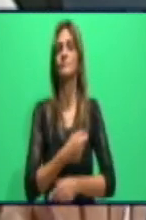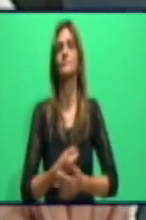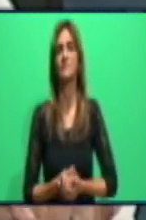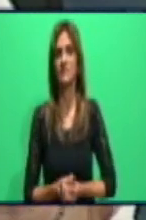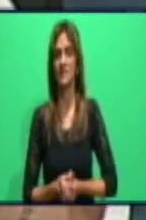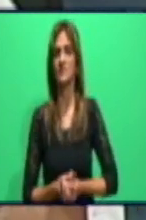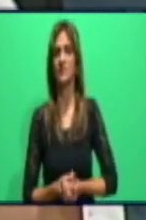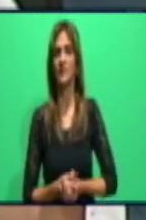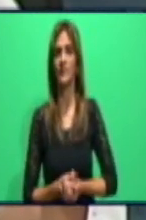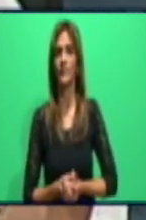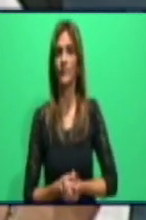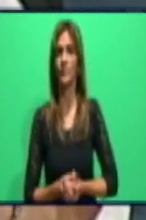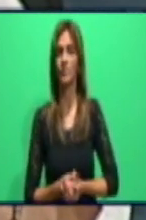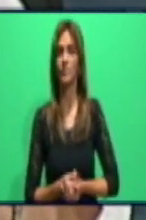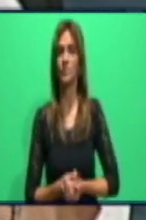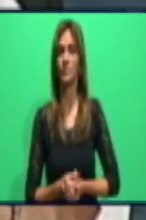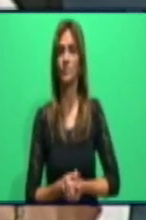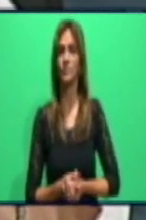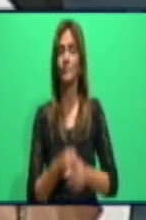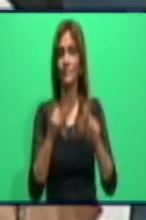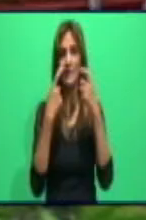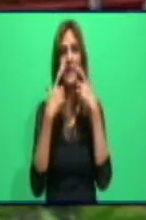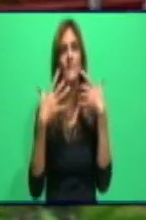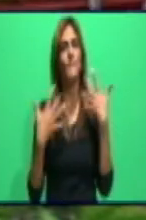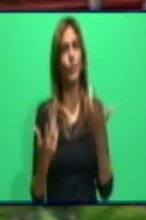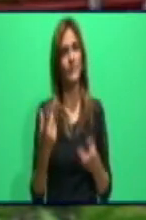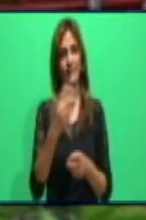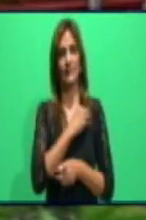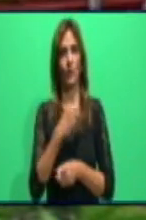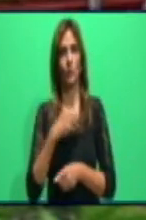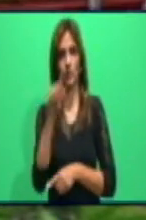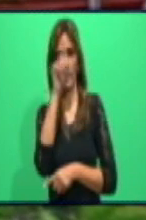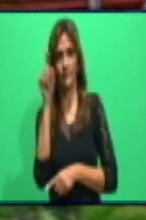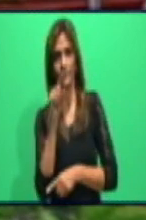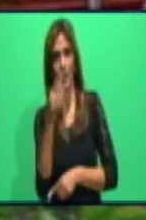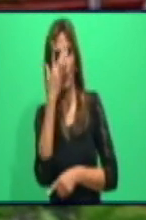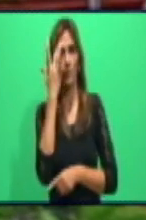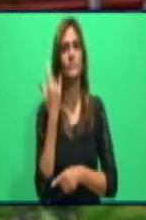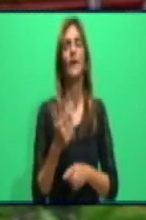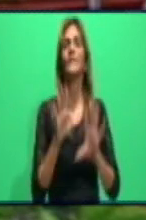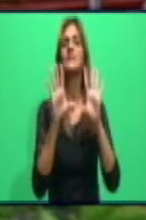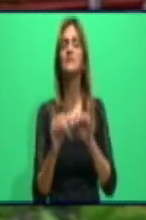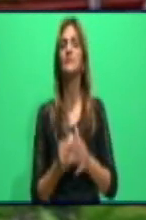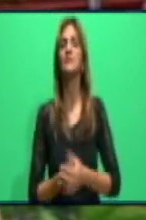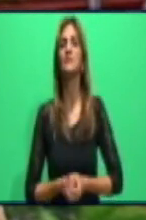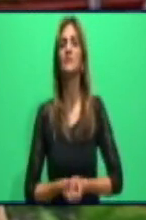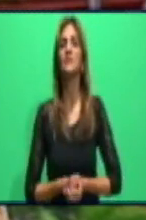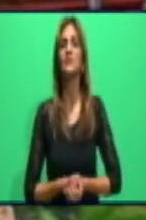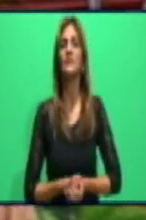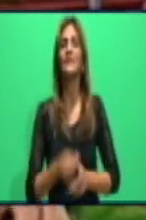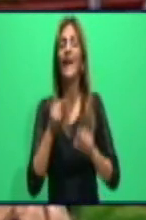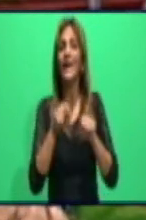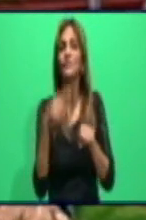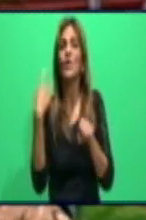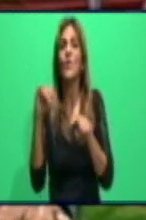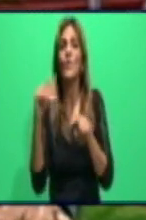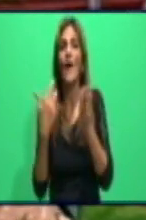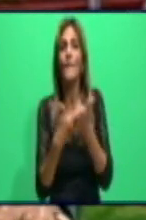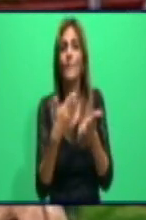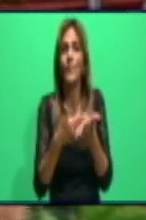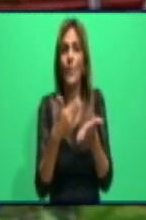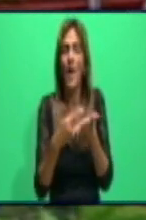y que se están del estudio es importante doctora reiterar una vez más que es un ensayo vacunal